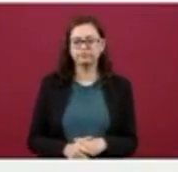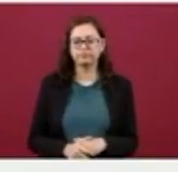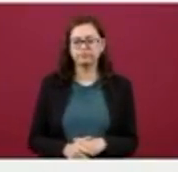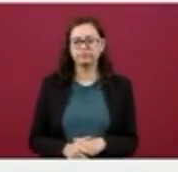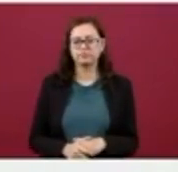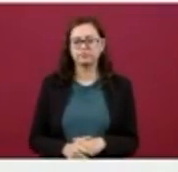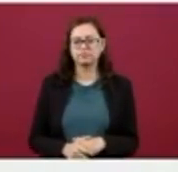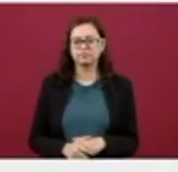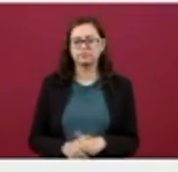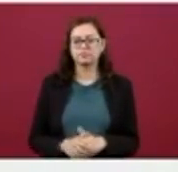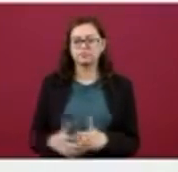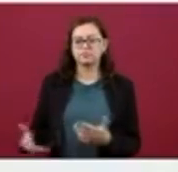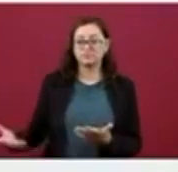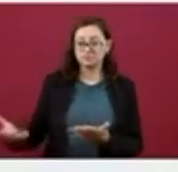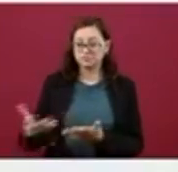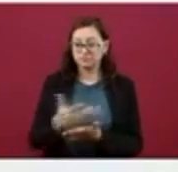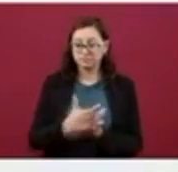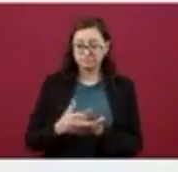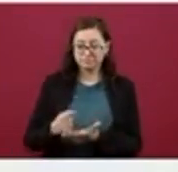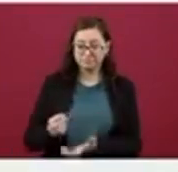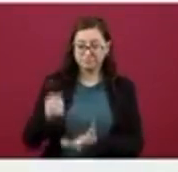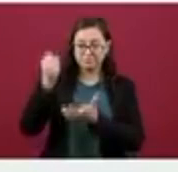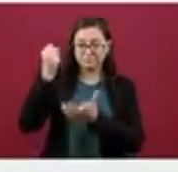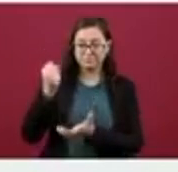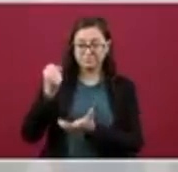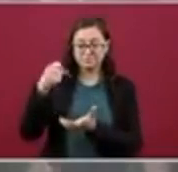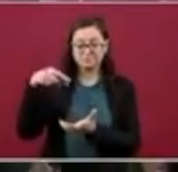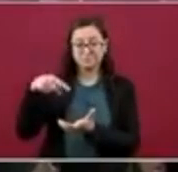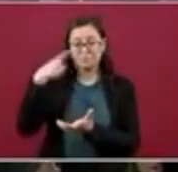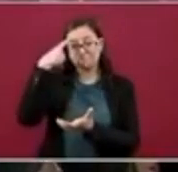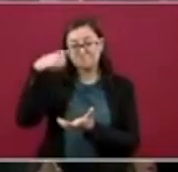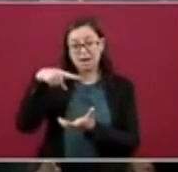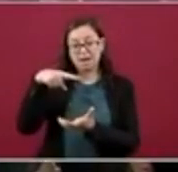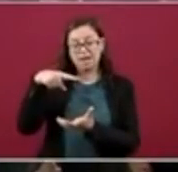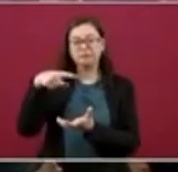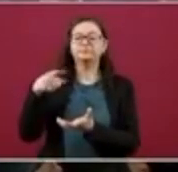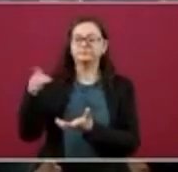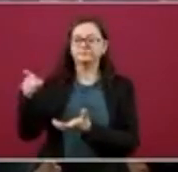Este dinero es para programas sociales,